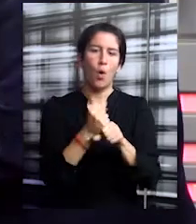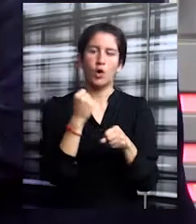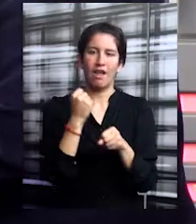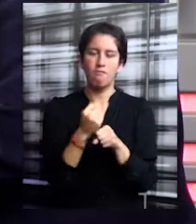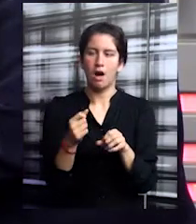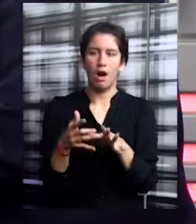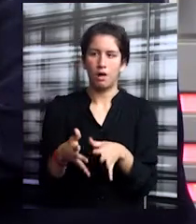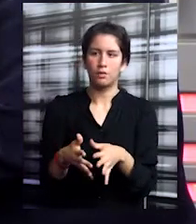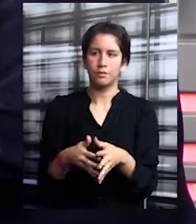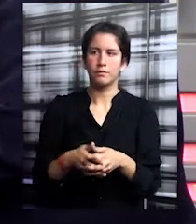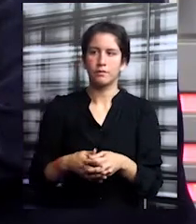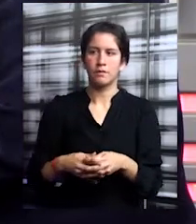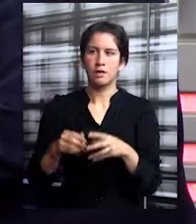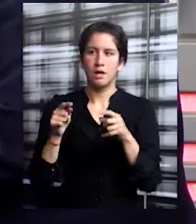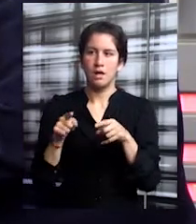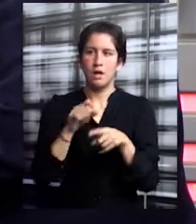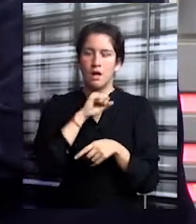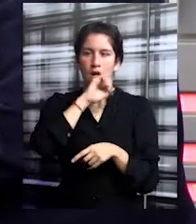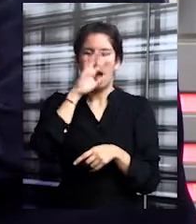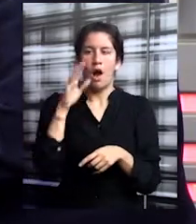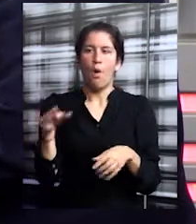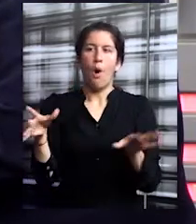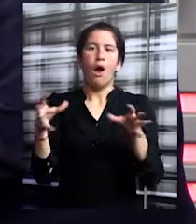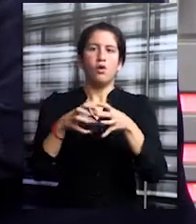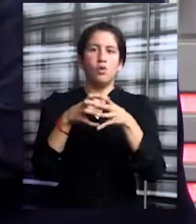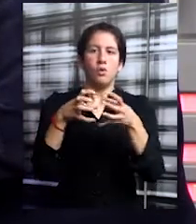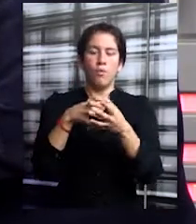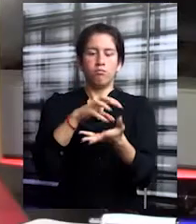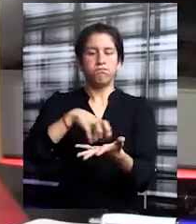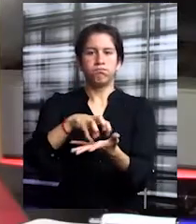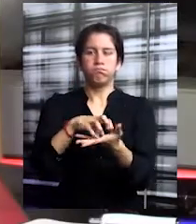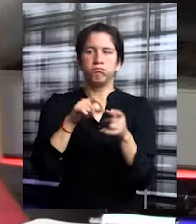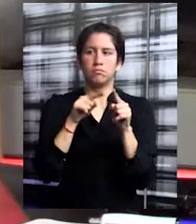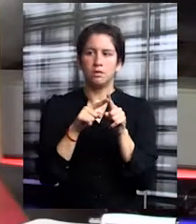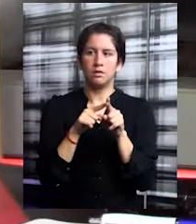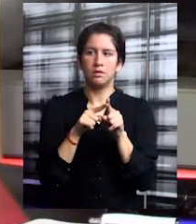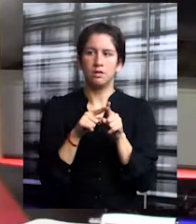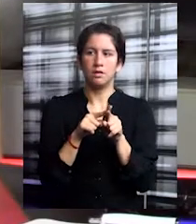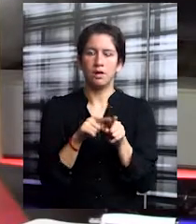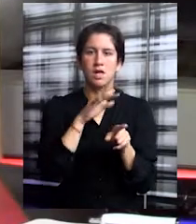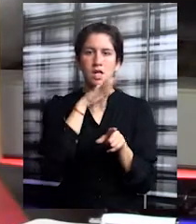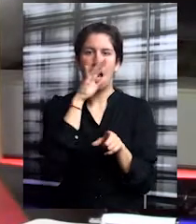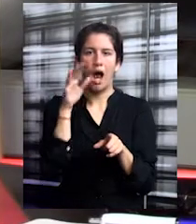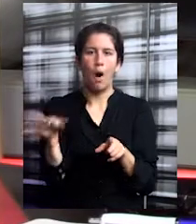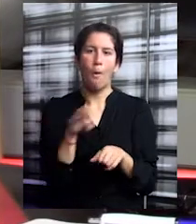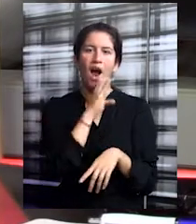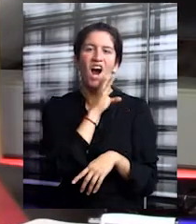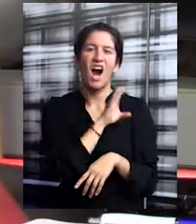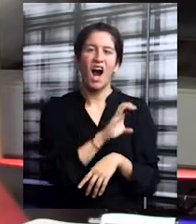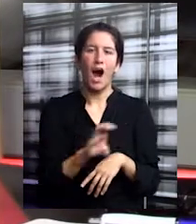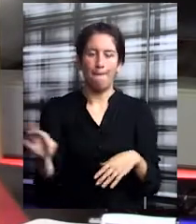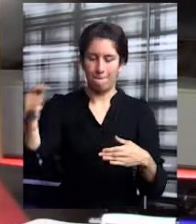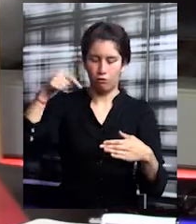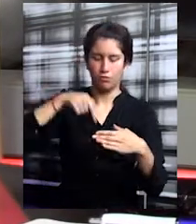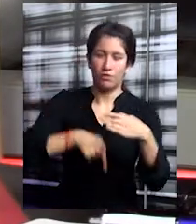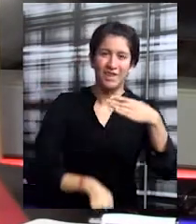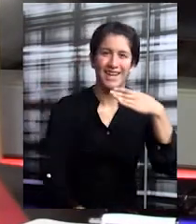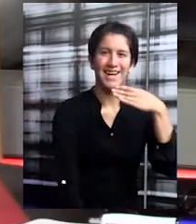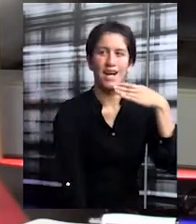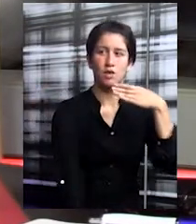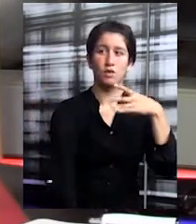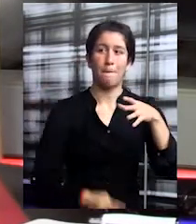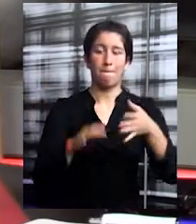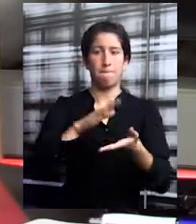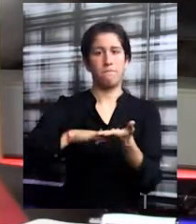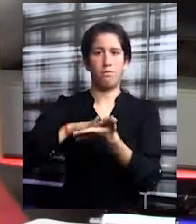nuestra región, de la Aconcagua, como le llamamos nosotros, se alimentan de agua potable rural, agua subterránea. Y entonces, por